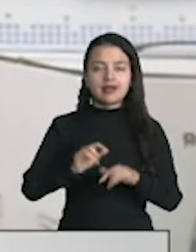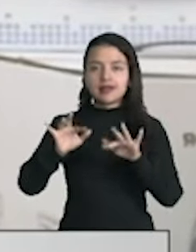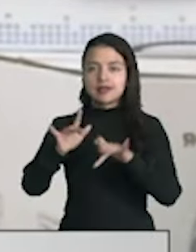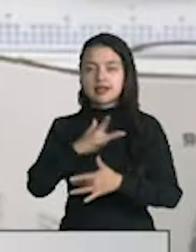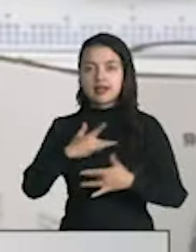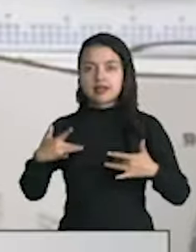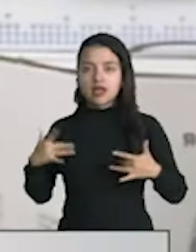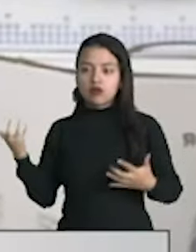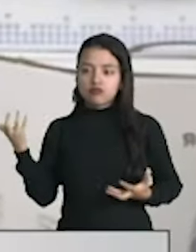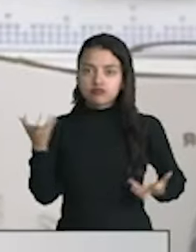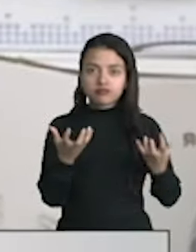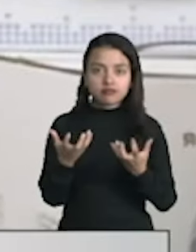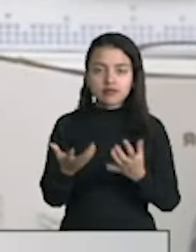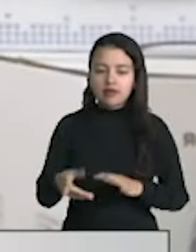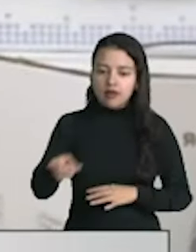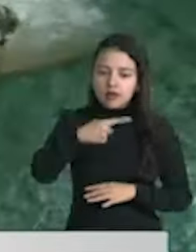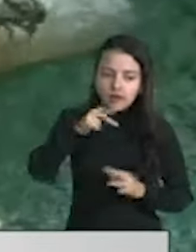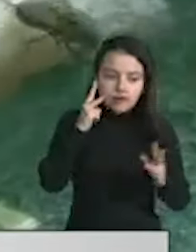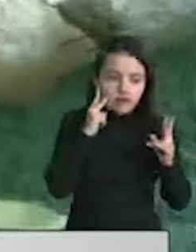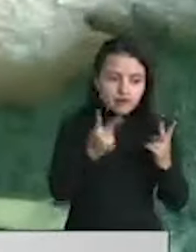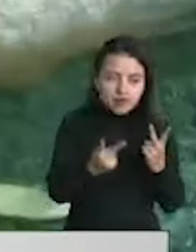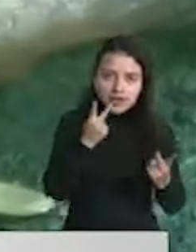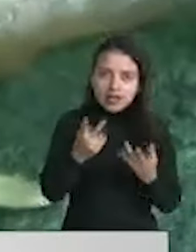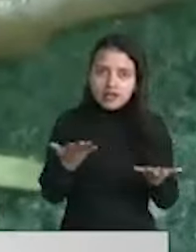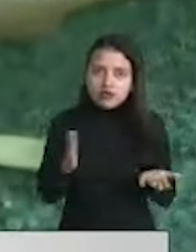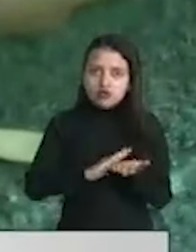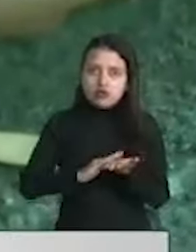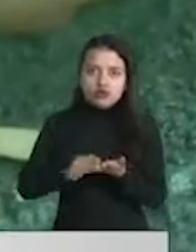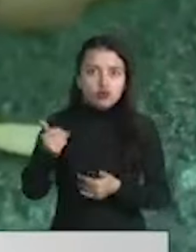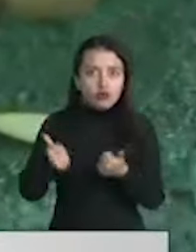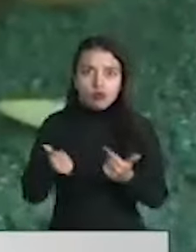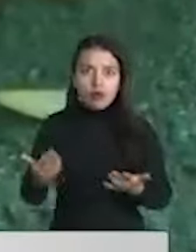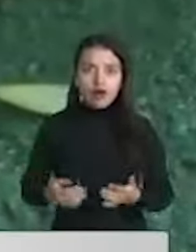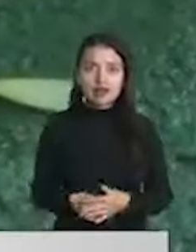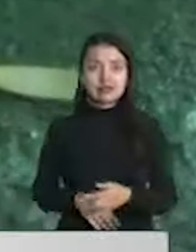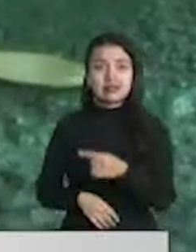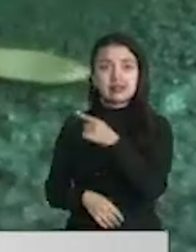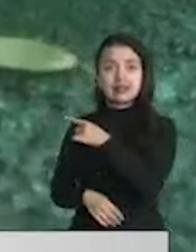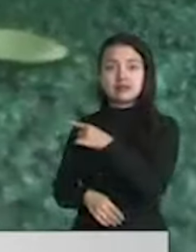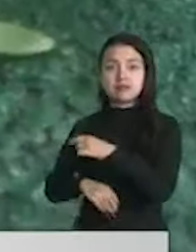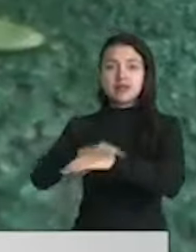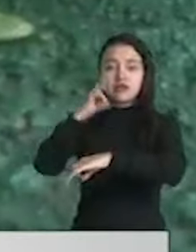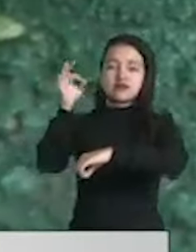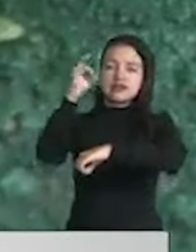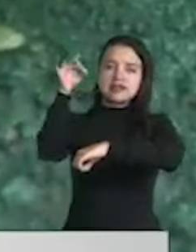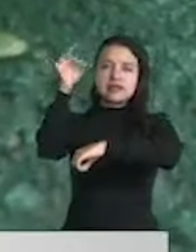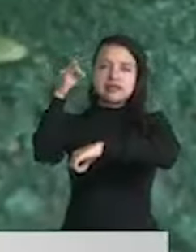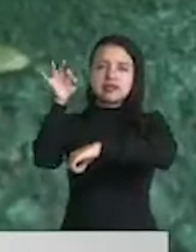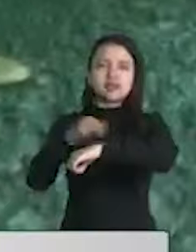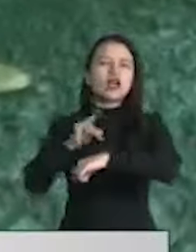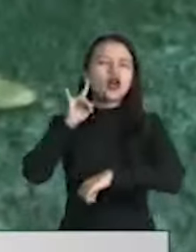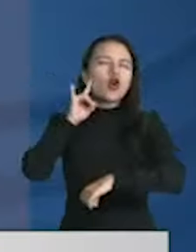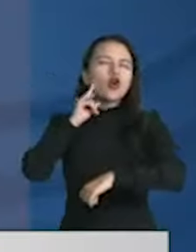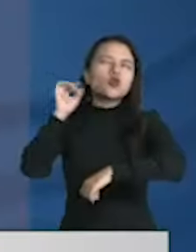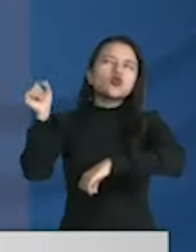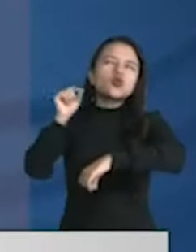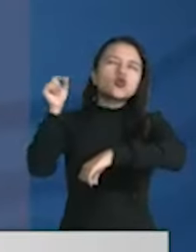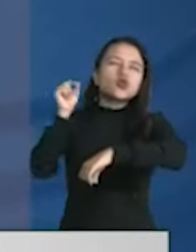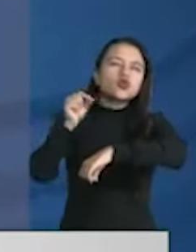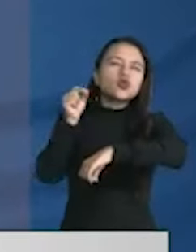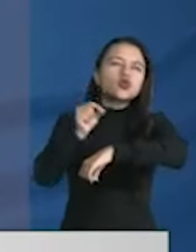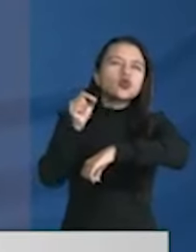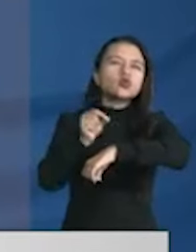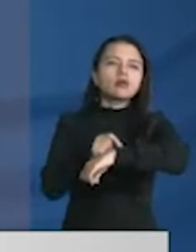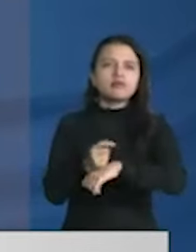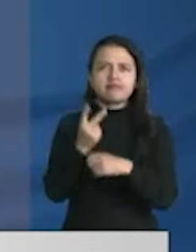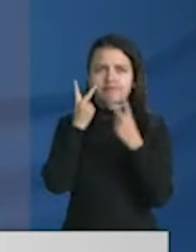Salud, que nos pongan atención, que las alcaldías. Y es que este insecto no solo les molesta a los anteros por el zumbido, la contaminación visual y